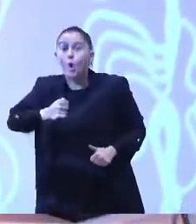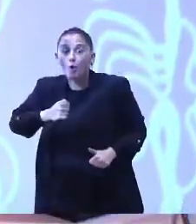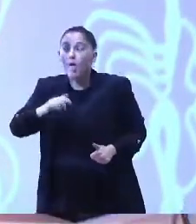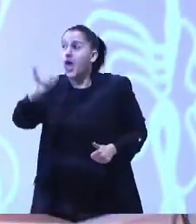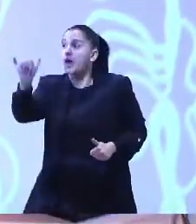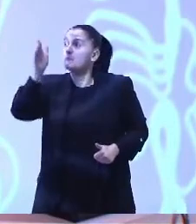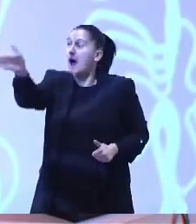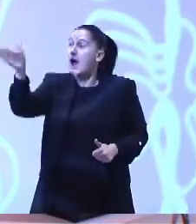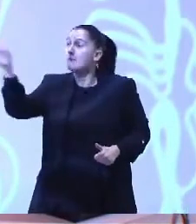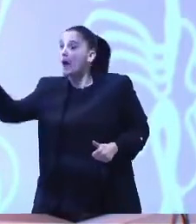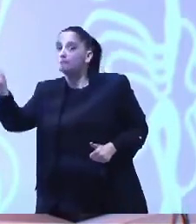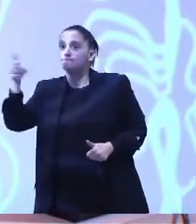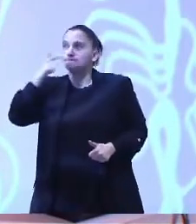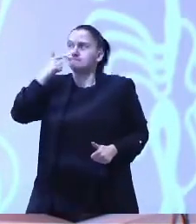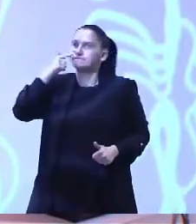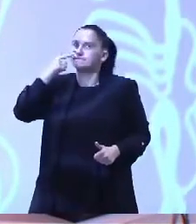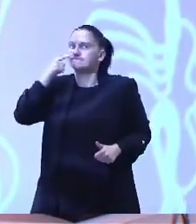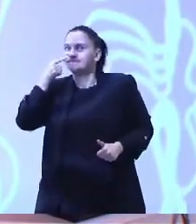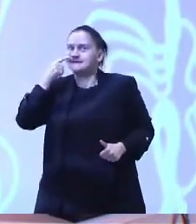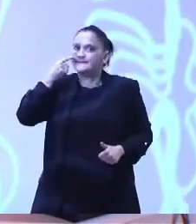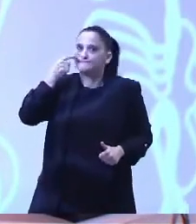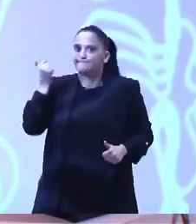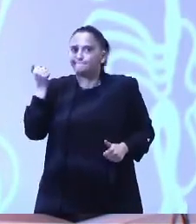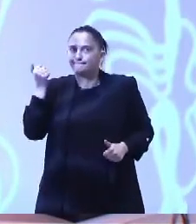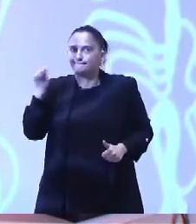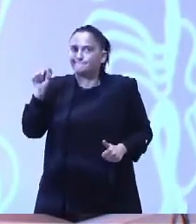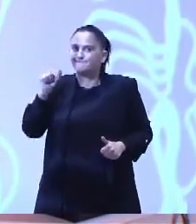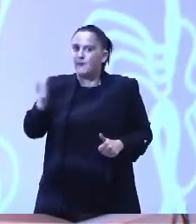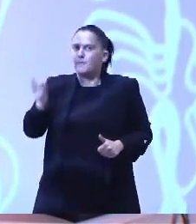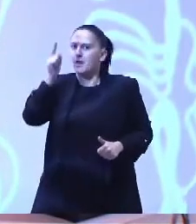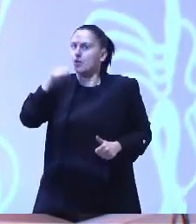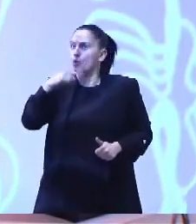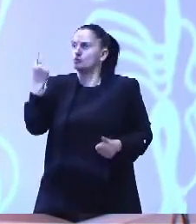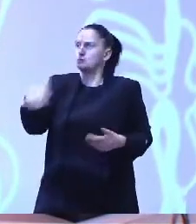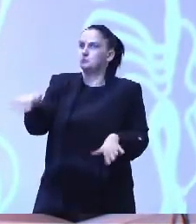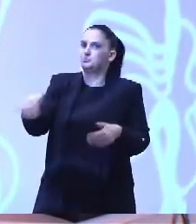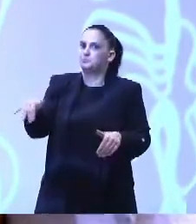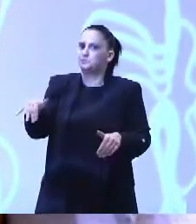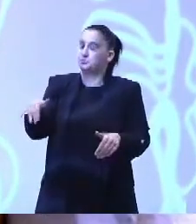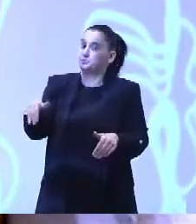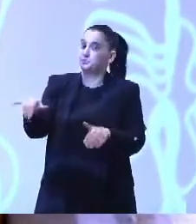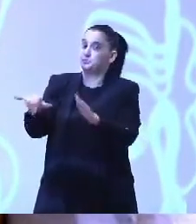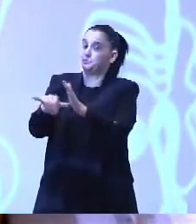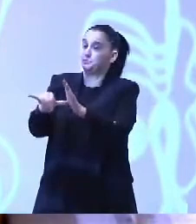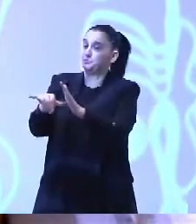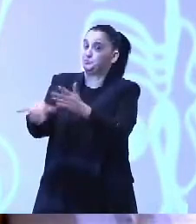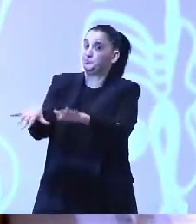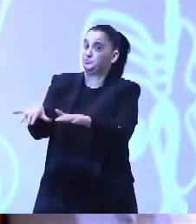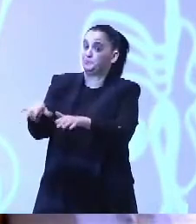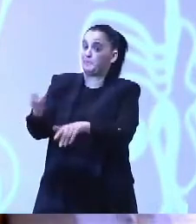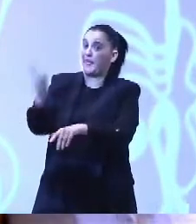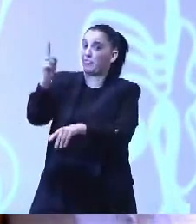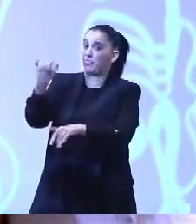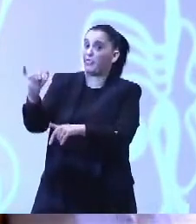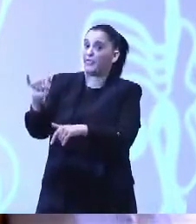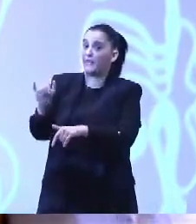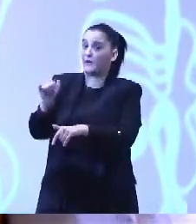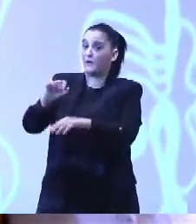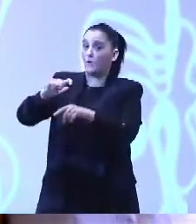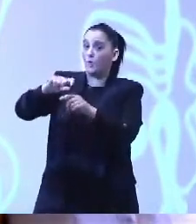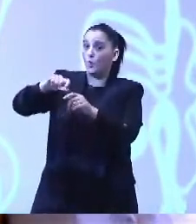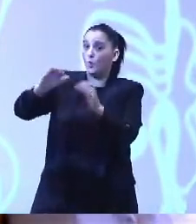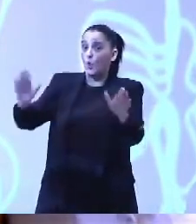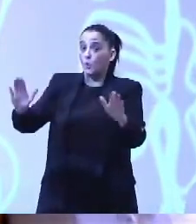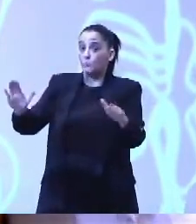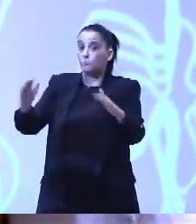a Lituania, es que, digamos, la amenaza rusa la tienes a tan solo unos metros. No tienes cordilleras, no